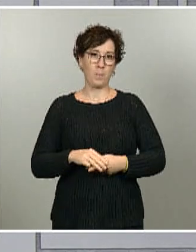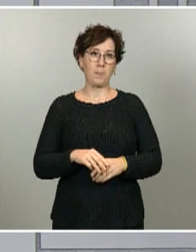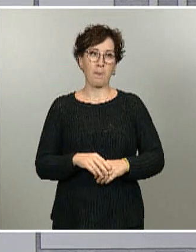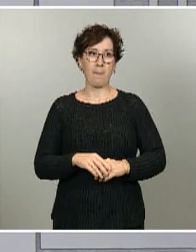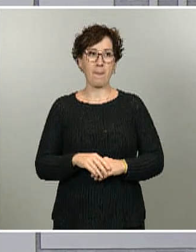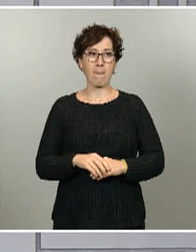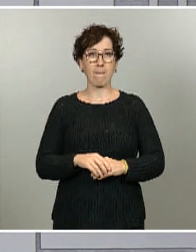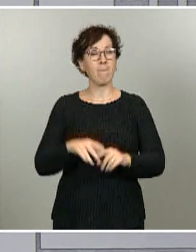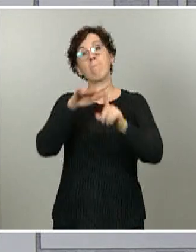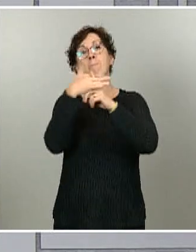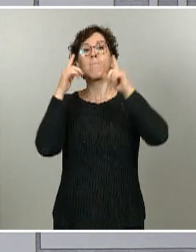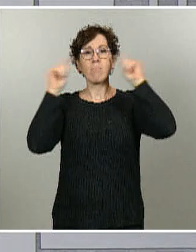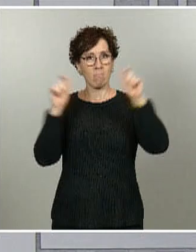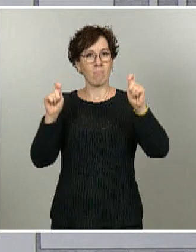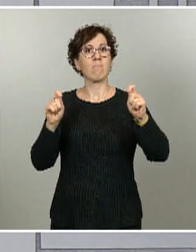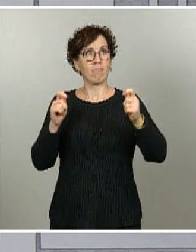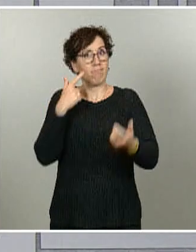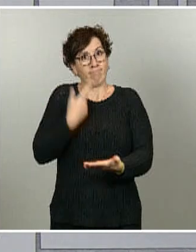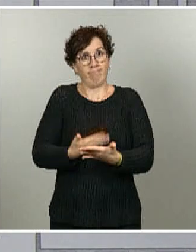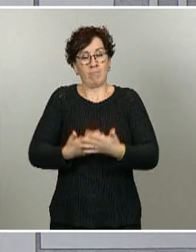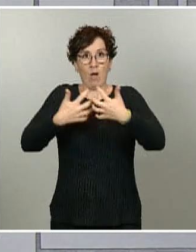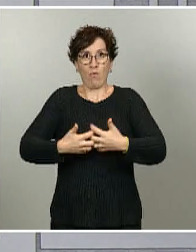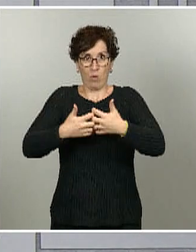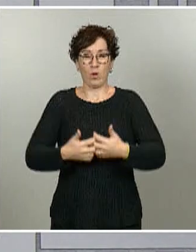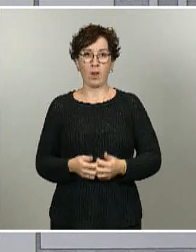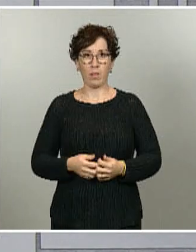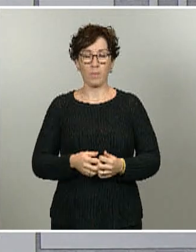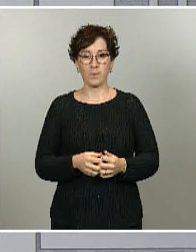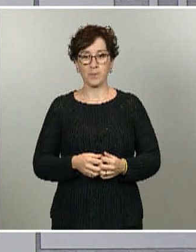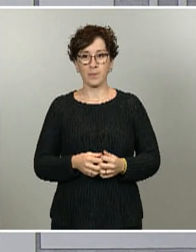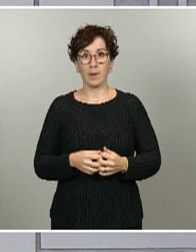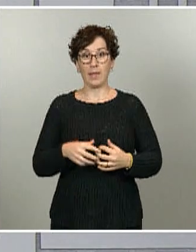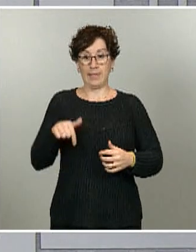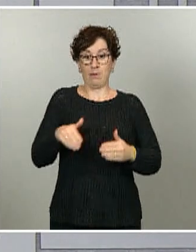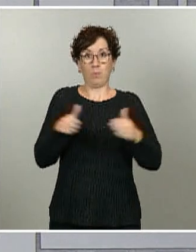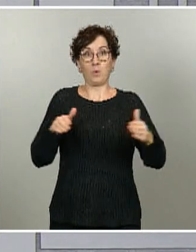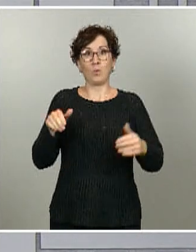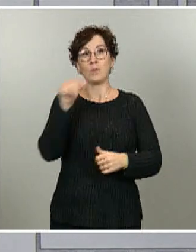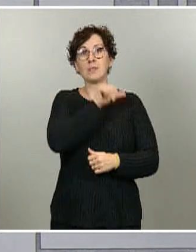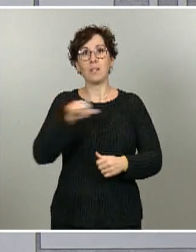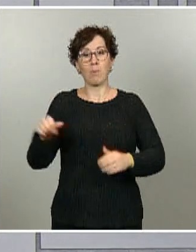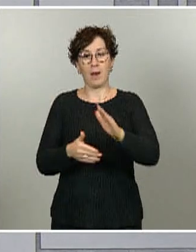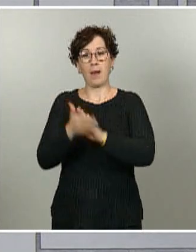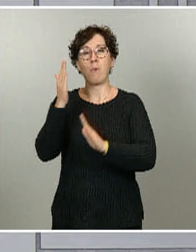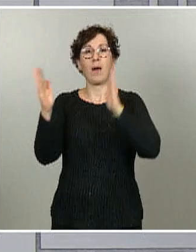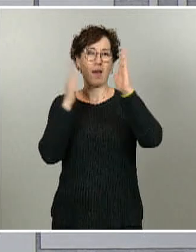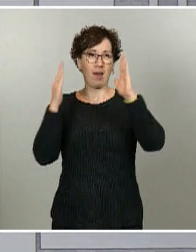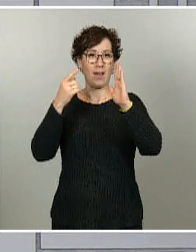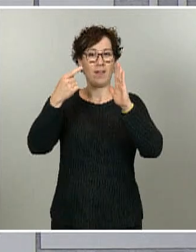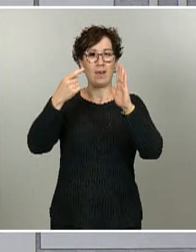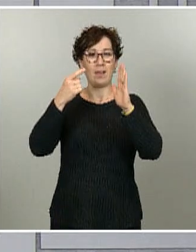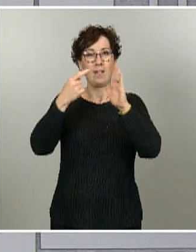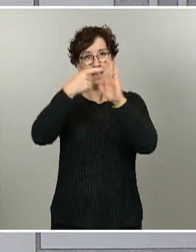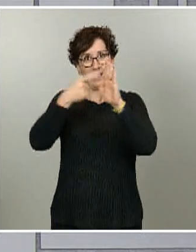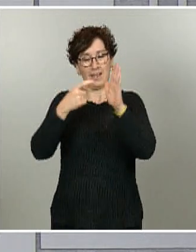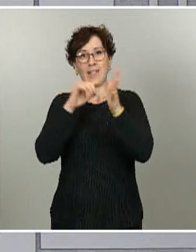ha funcionado y la primera semana de esta etapa de desescalado, asimétrico,